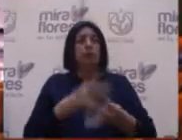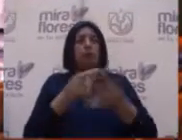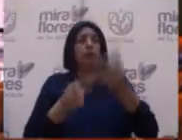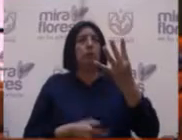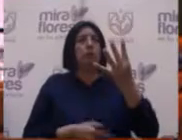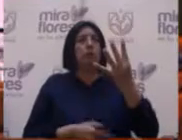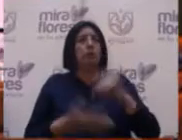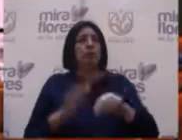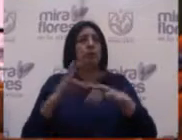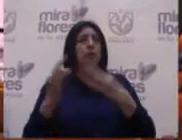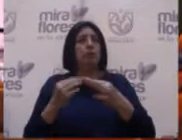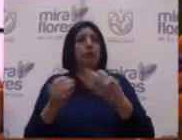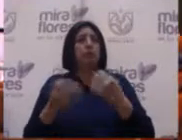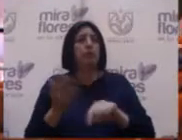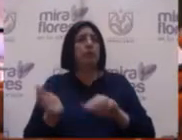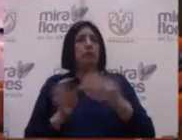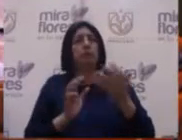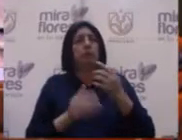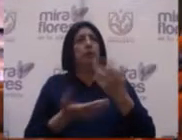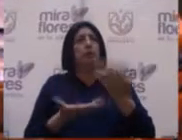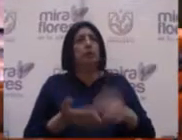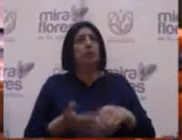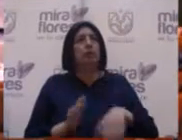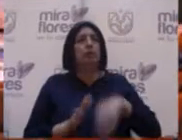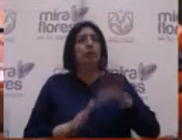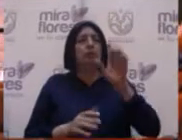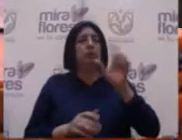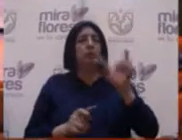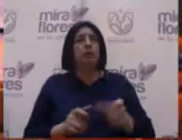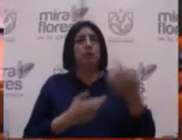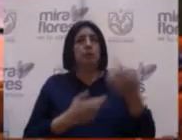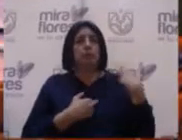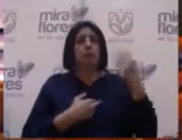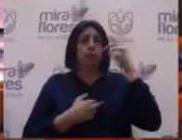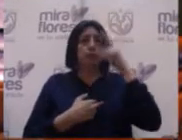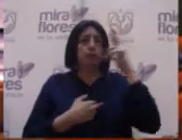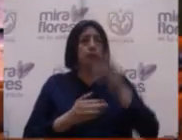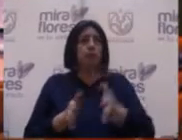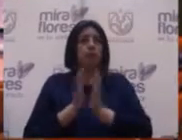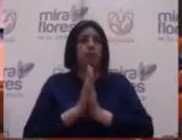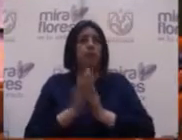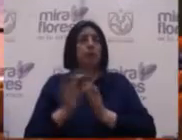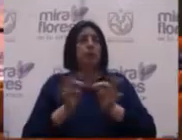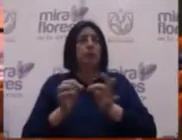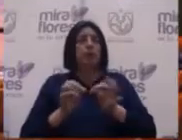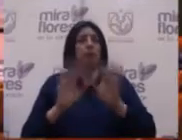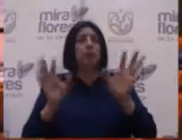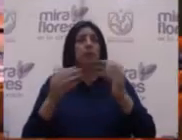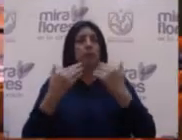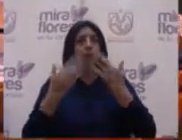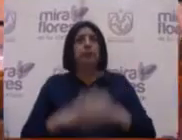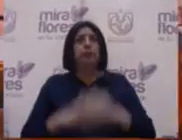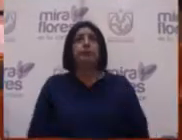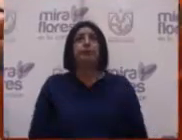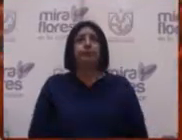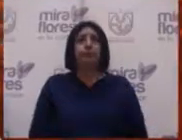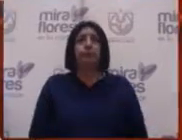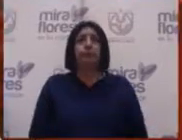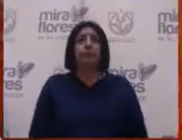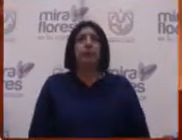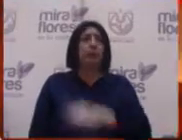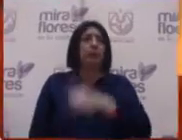víctimas y cuatro familias enlutadas, creemos que hay más de un responsable. Por eso fue nuestro pedido. Quería aclarar eso. Gracias. Muy